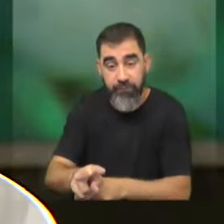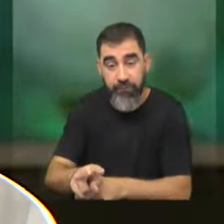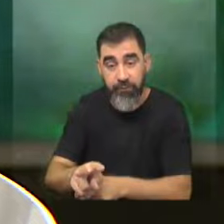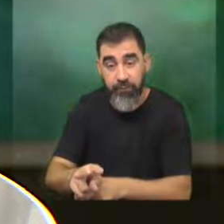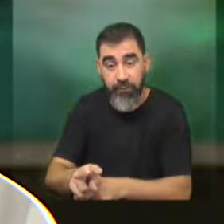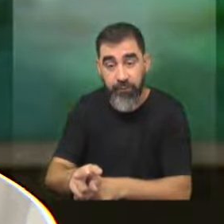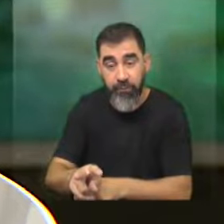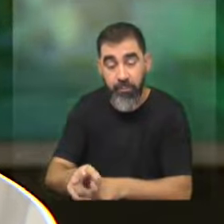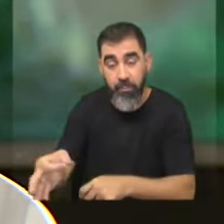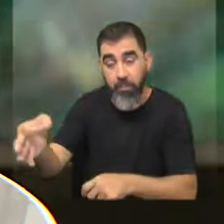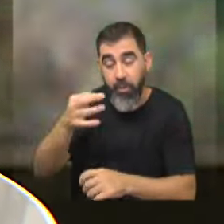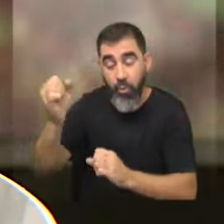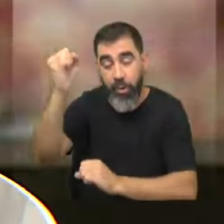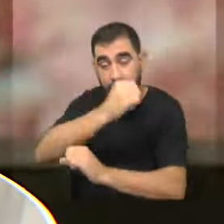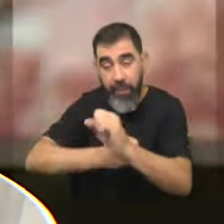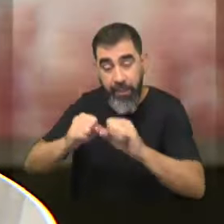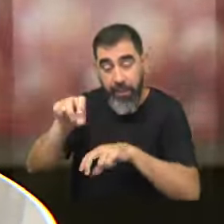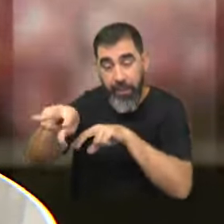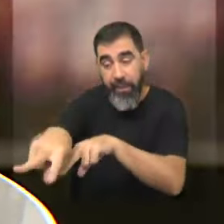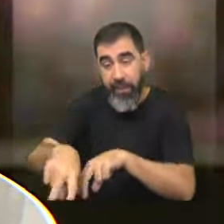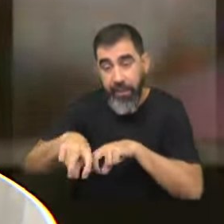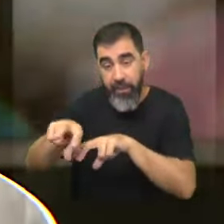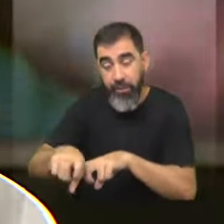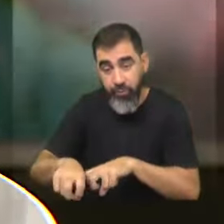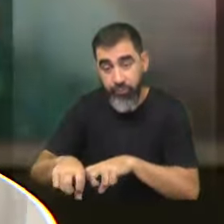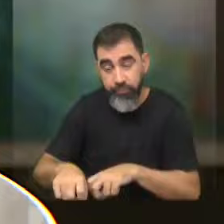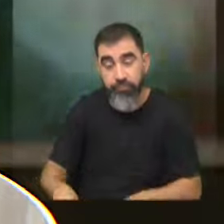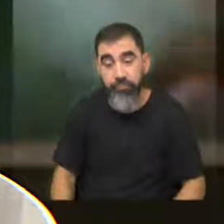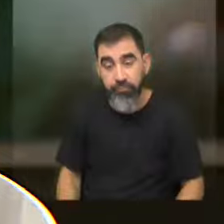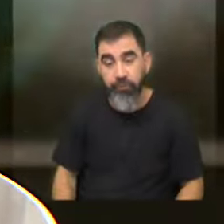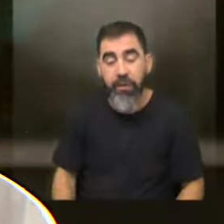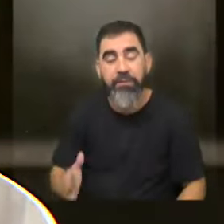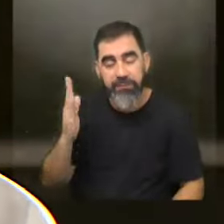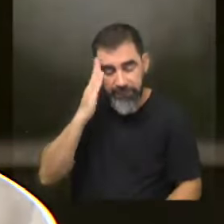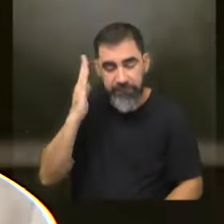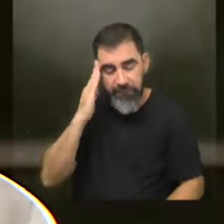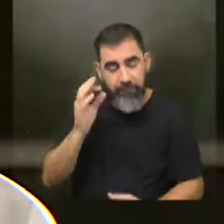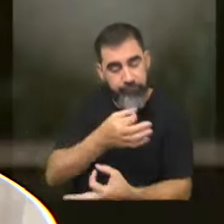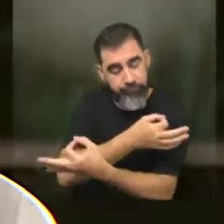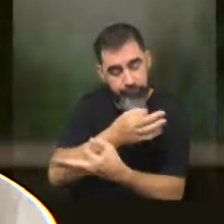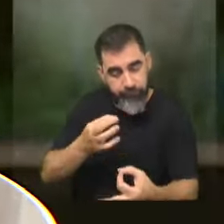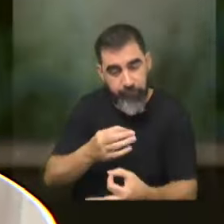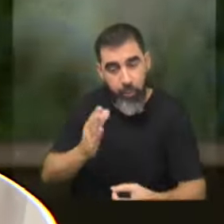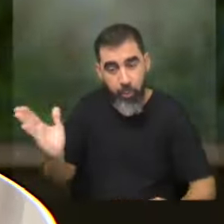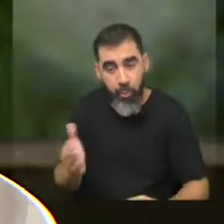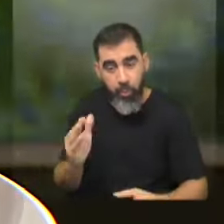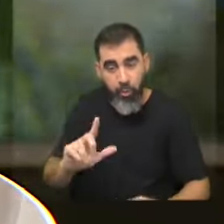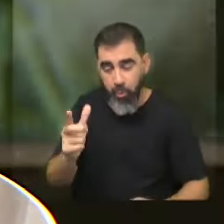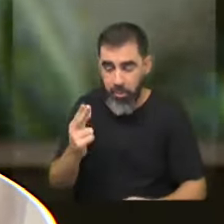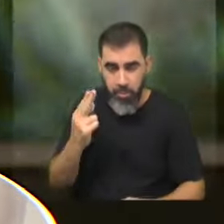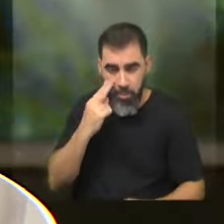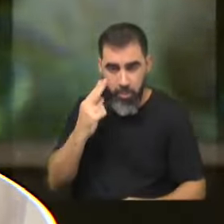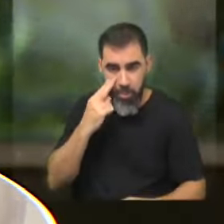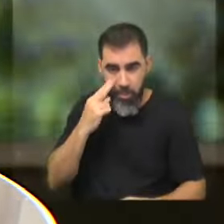indicó un ingeniero agrónomo de línea, que sabía ciertamente que eran orgánicas y que los productores no iban a tener ningún problema